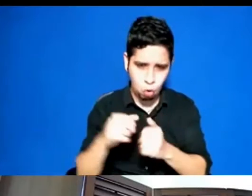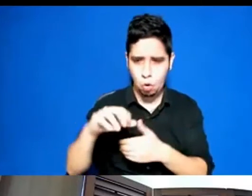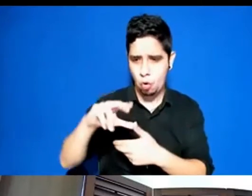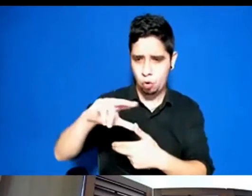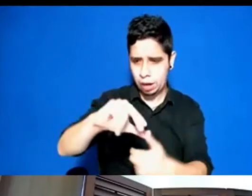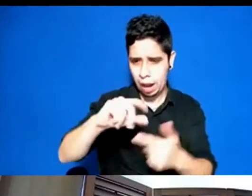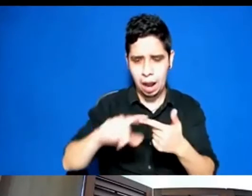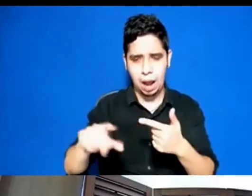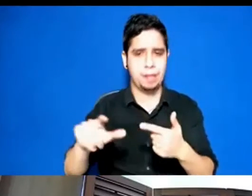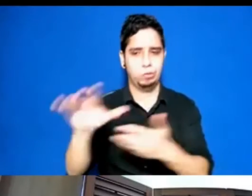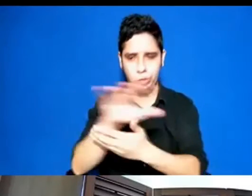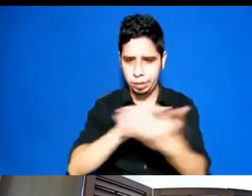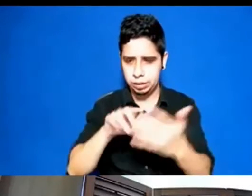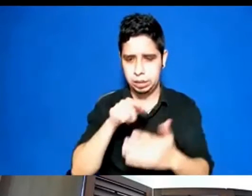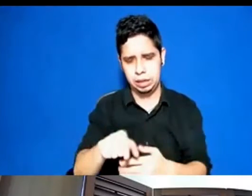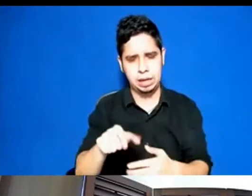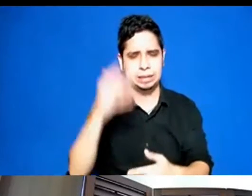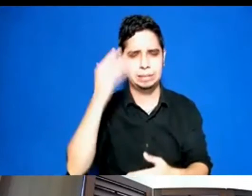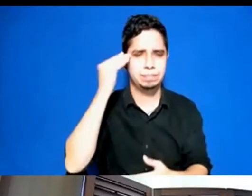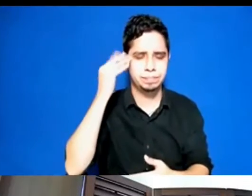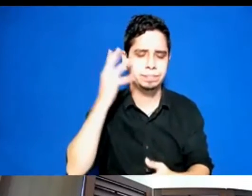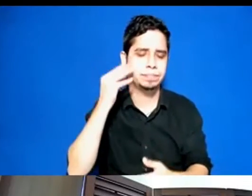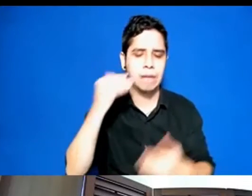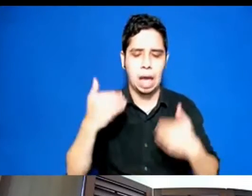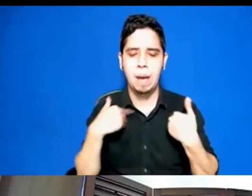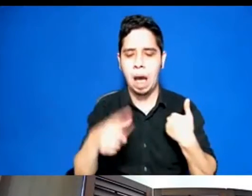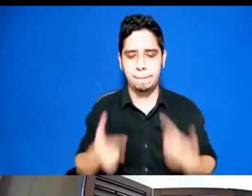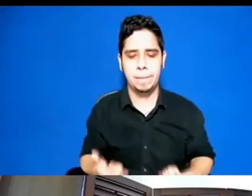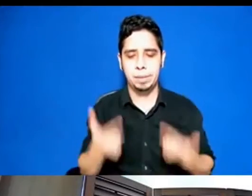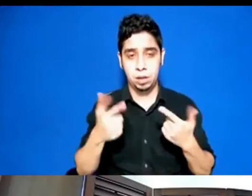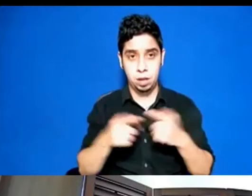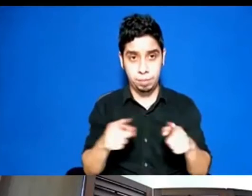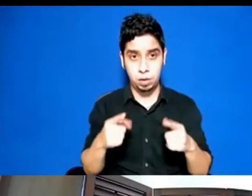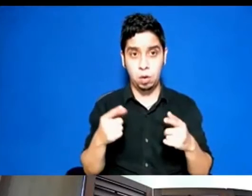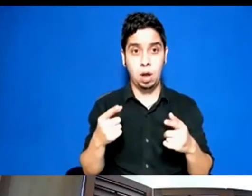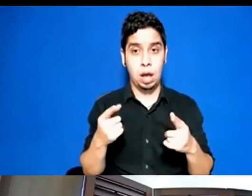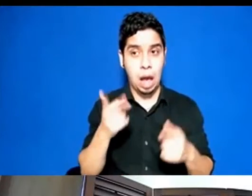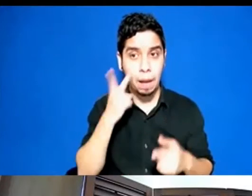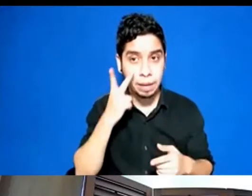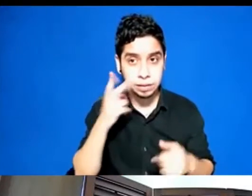todo y han sobrevivido. Pero vamos a ver si nos sobreviven a nosotros.